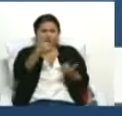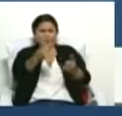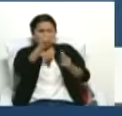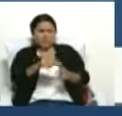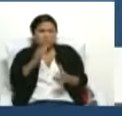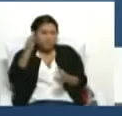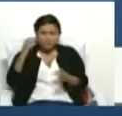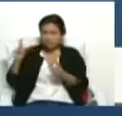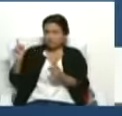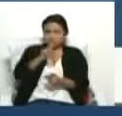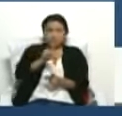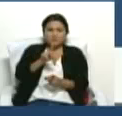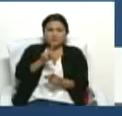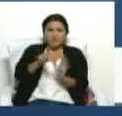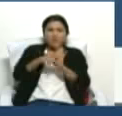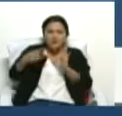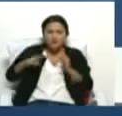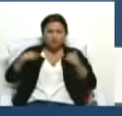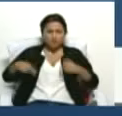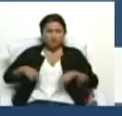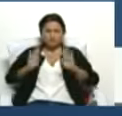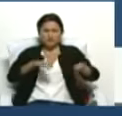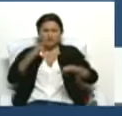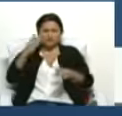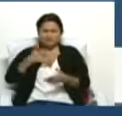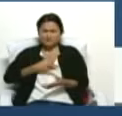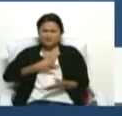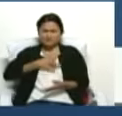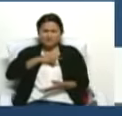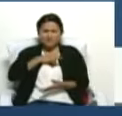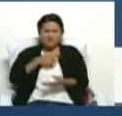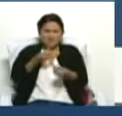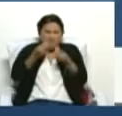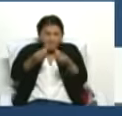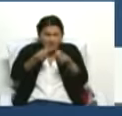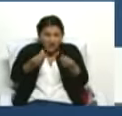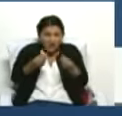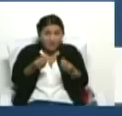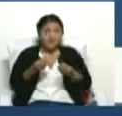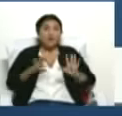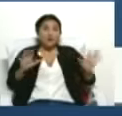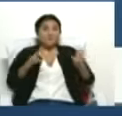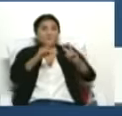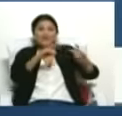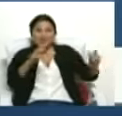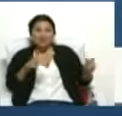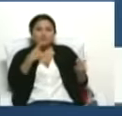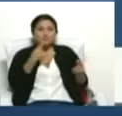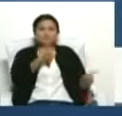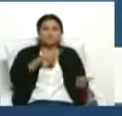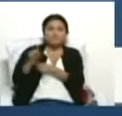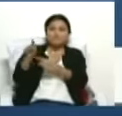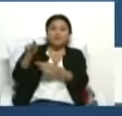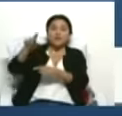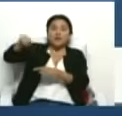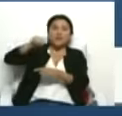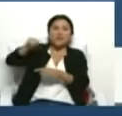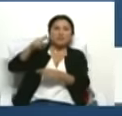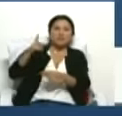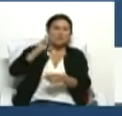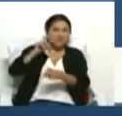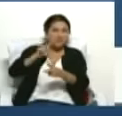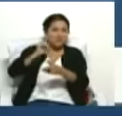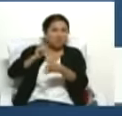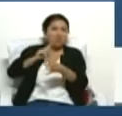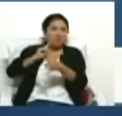fachada de defensora de los derechos humanos. ¿Para qué? Para desacreditar la investigación. Alguien puede utilizar